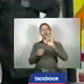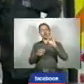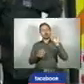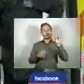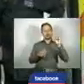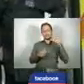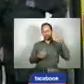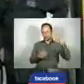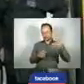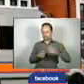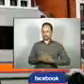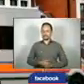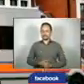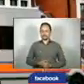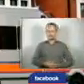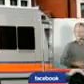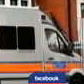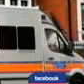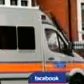años.